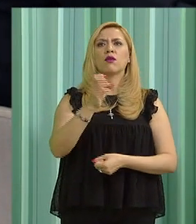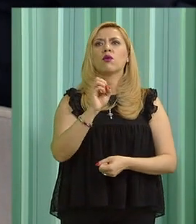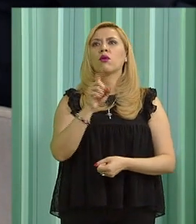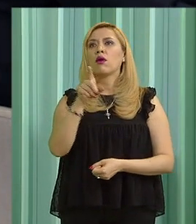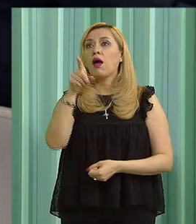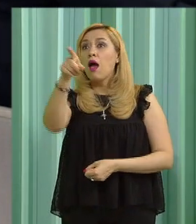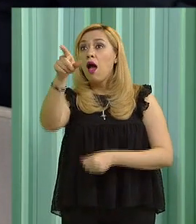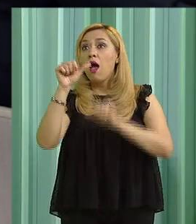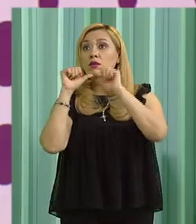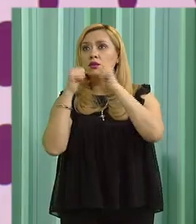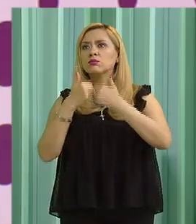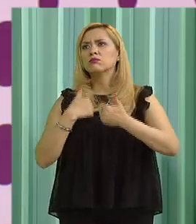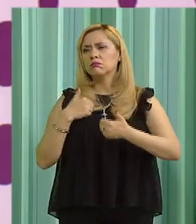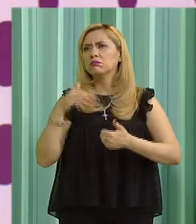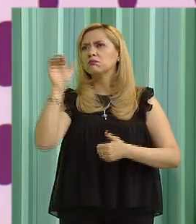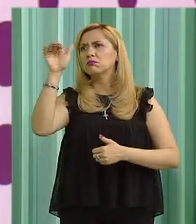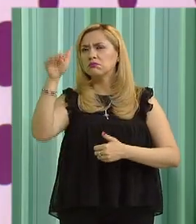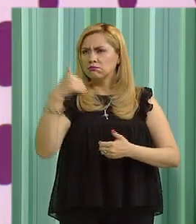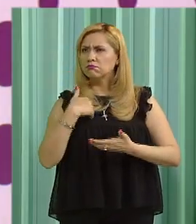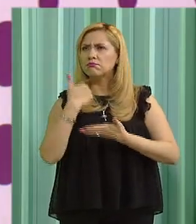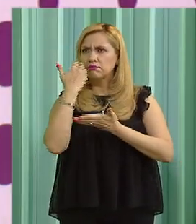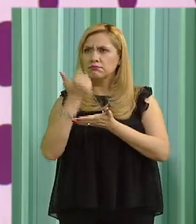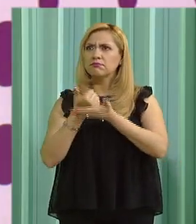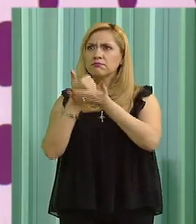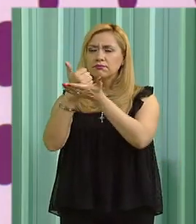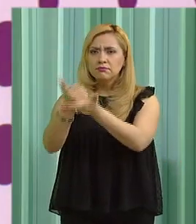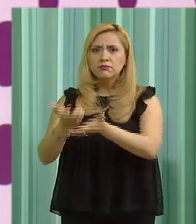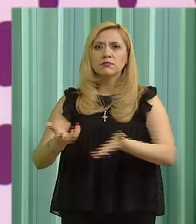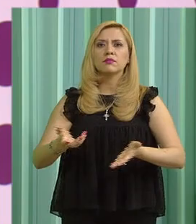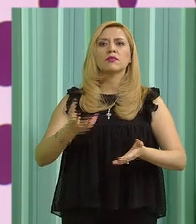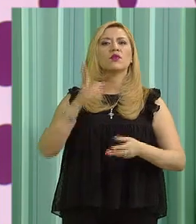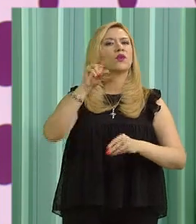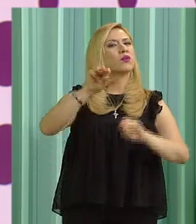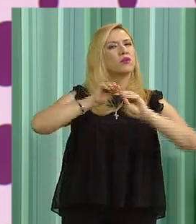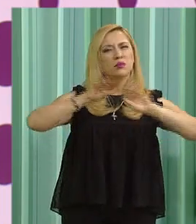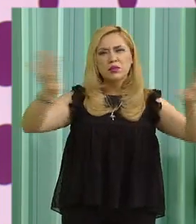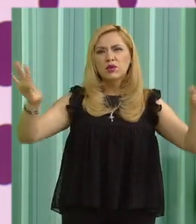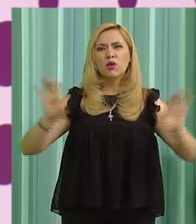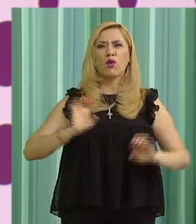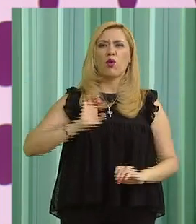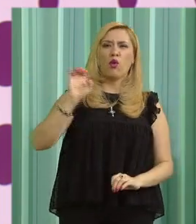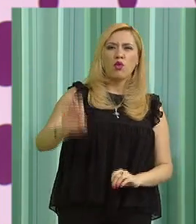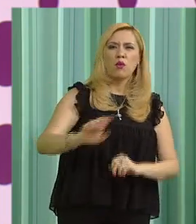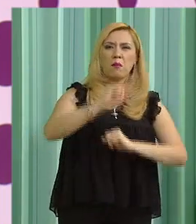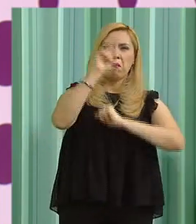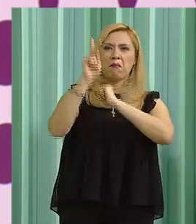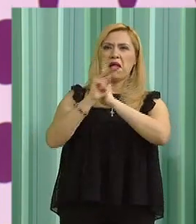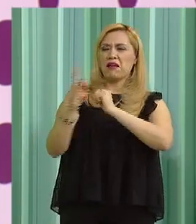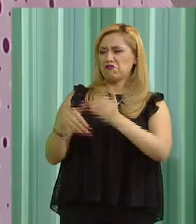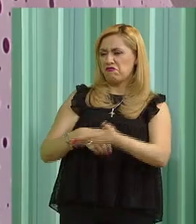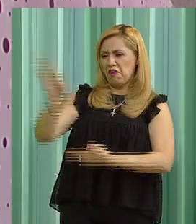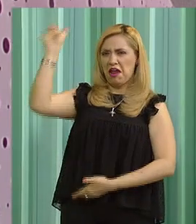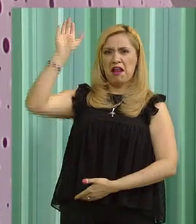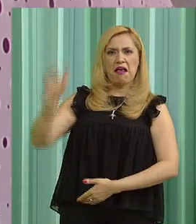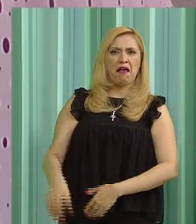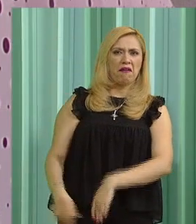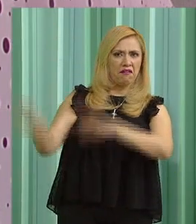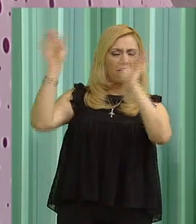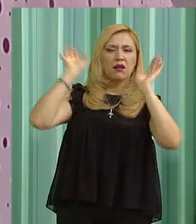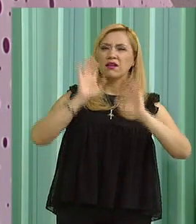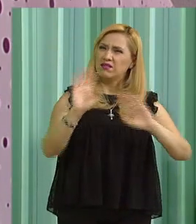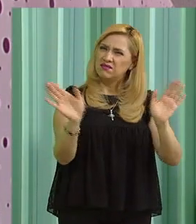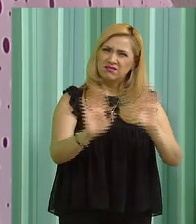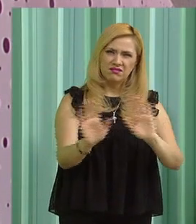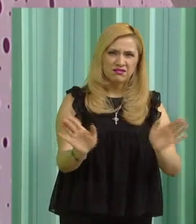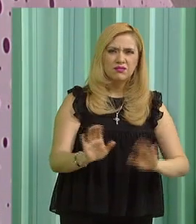en el tema. Justo lo que decía de no compartir estas noticias que promueven más la xenofobia, ¿no? Hay cosas pequeñas que